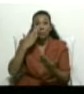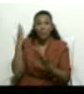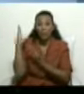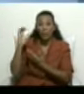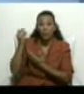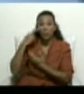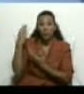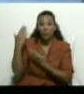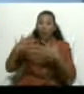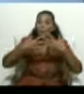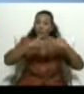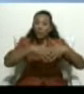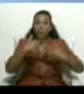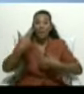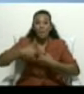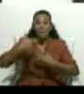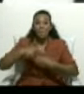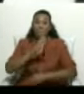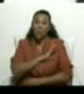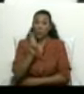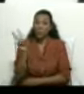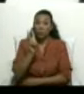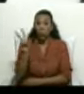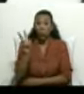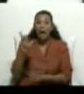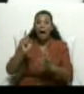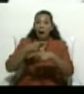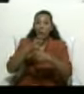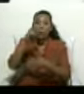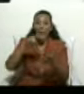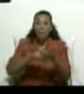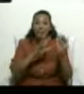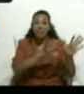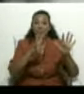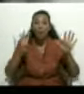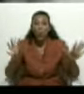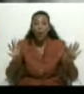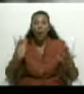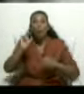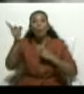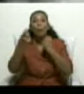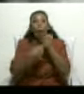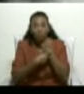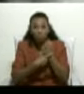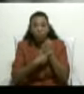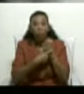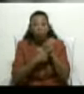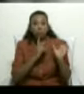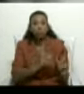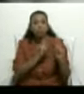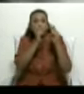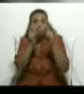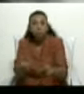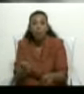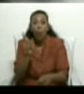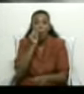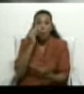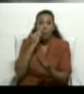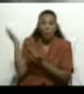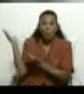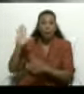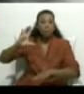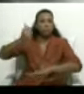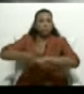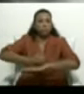Monómeros, Corporación Venezolana del Petróleo. En agosto de 2019, Juan Guaidó designó a Carlos Jordá como